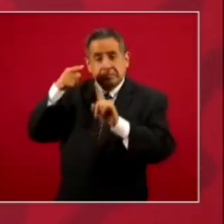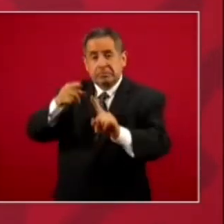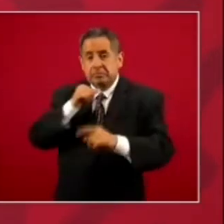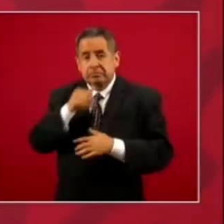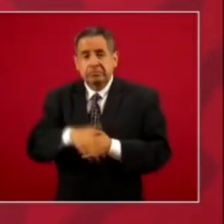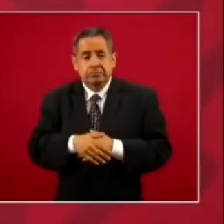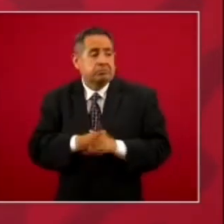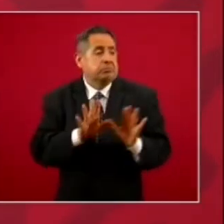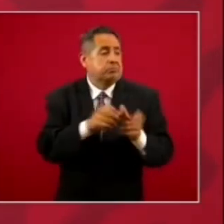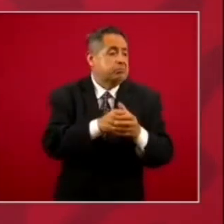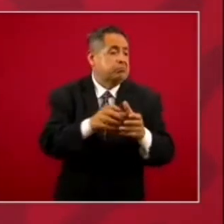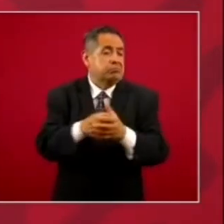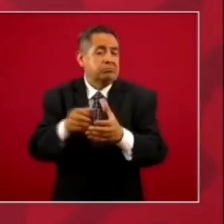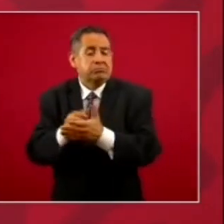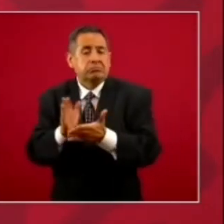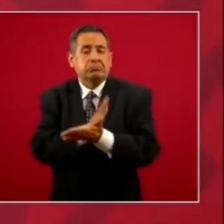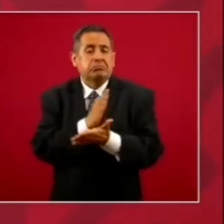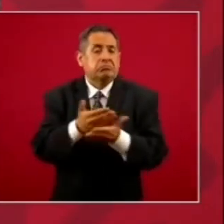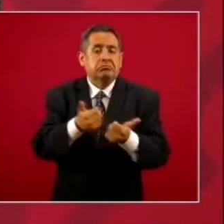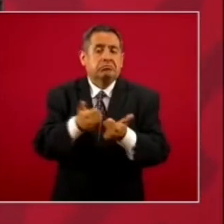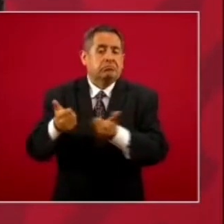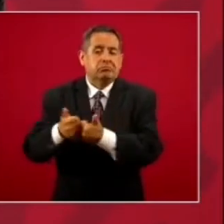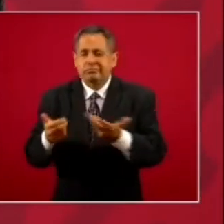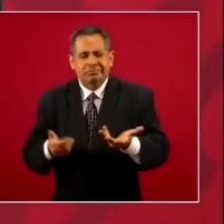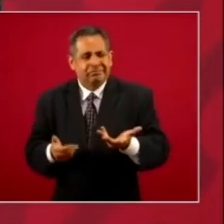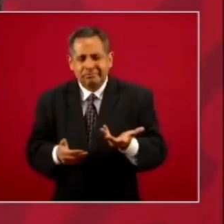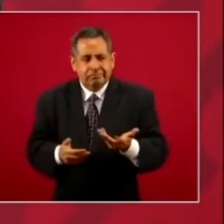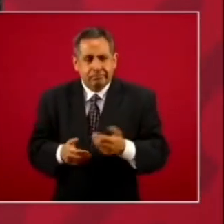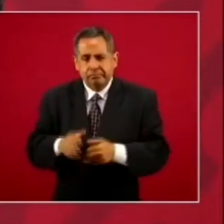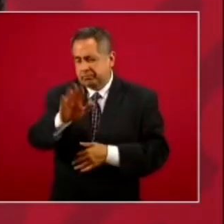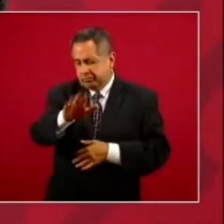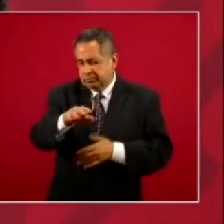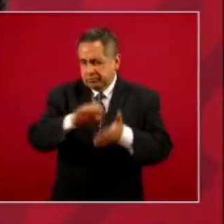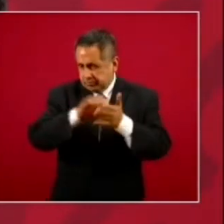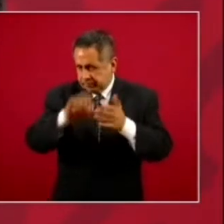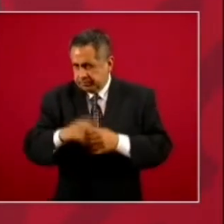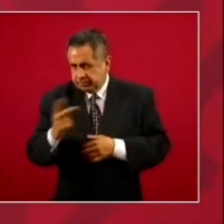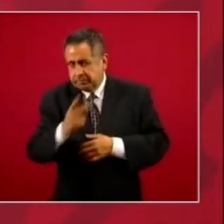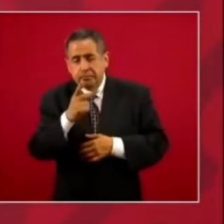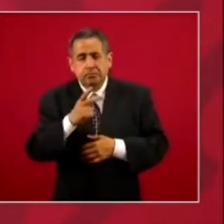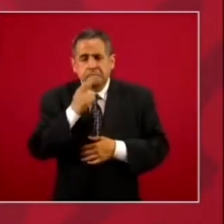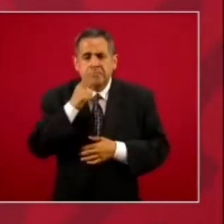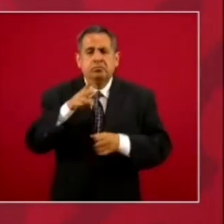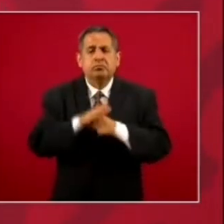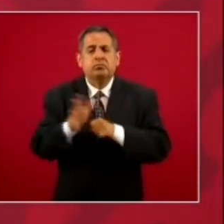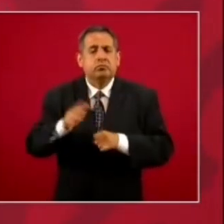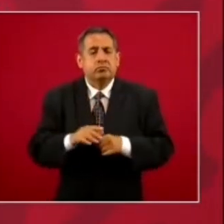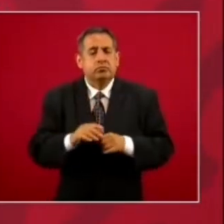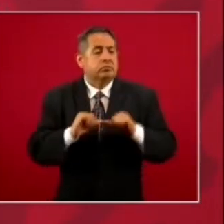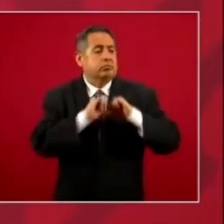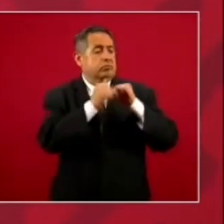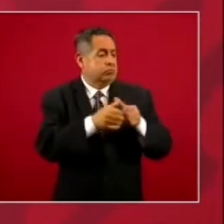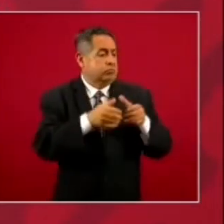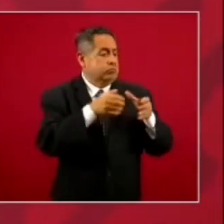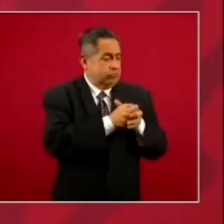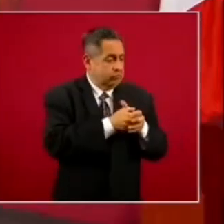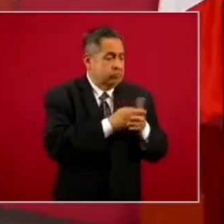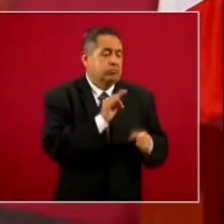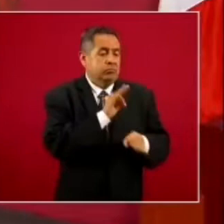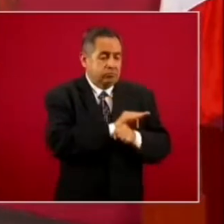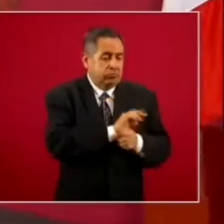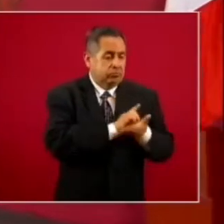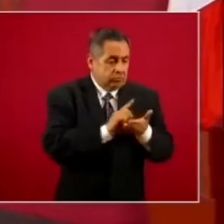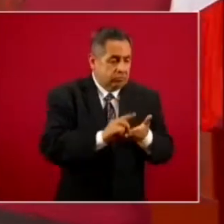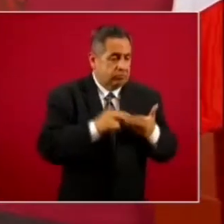Y, por ejemplo, ¿qué es mejor? ¿Tener organizaciones de defensa de derechos